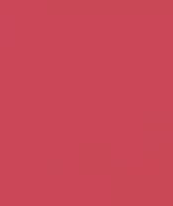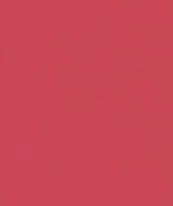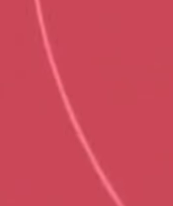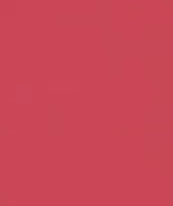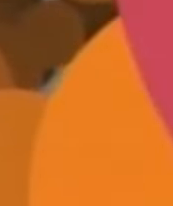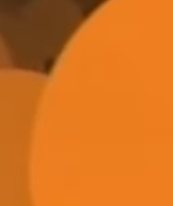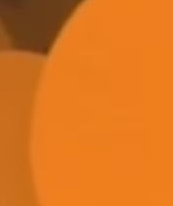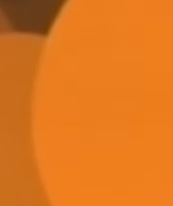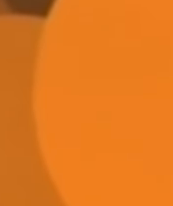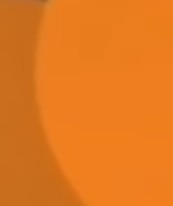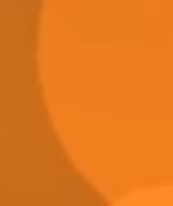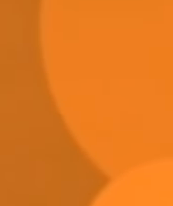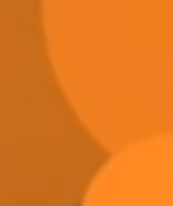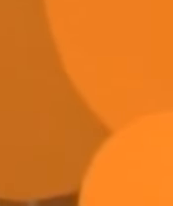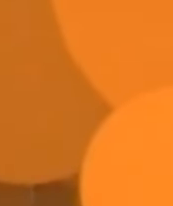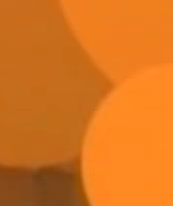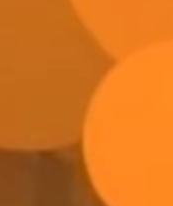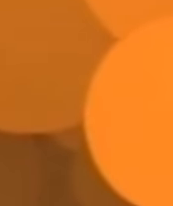noticias.